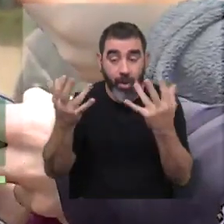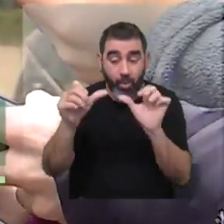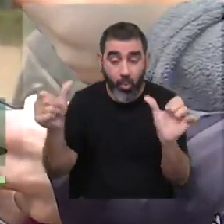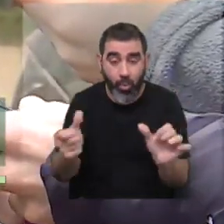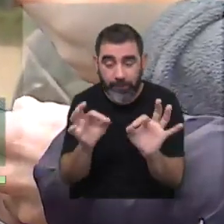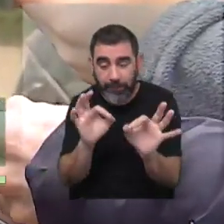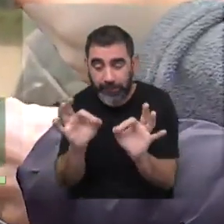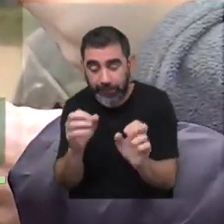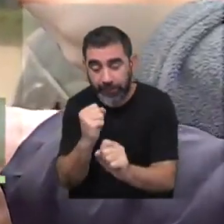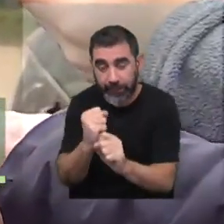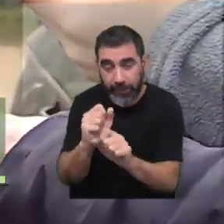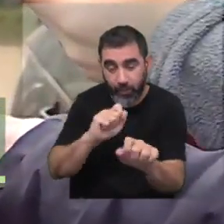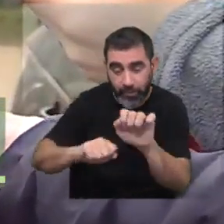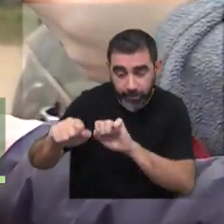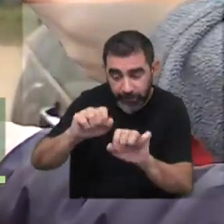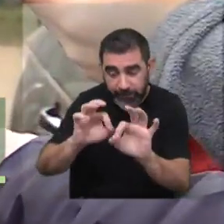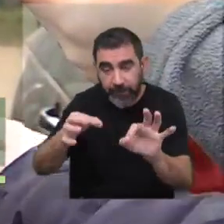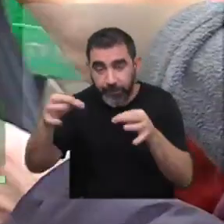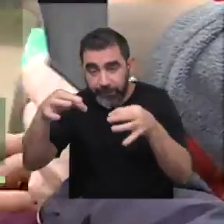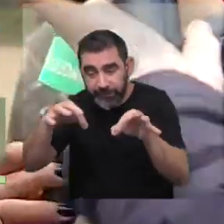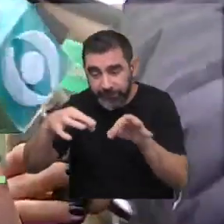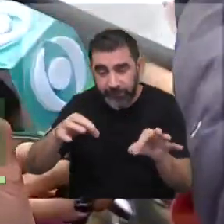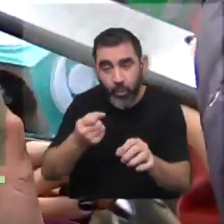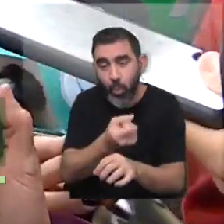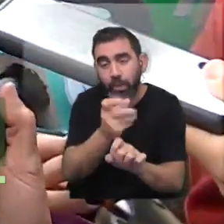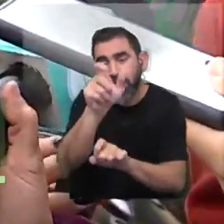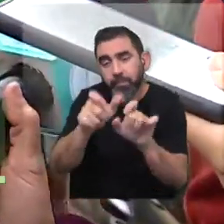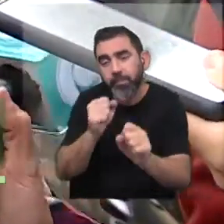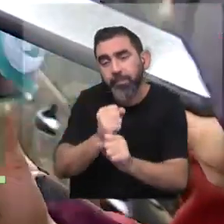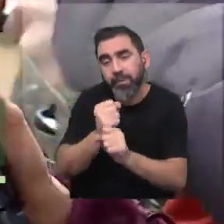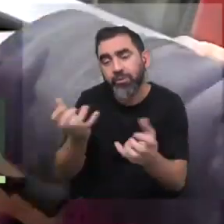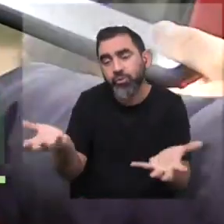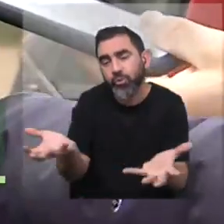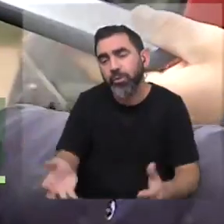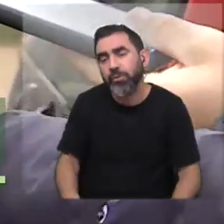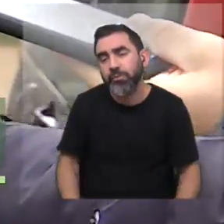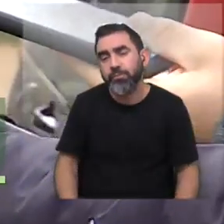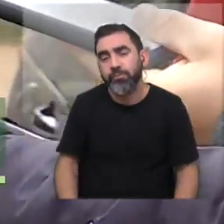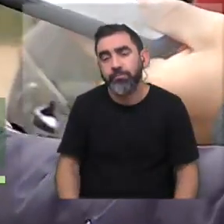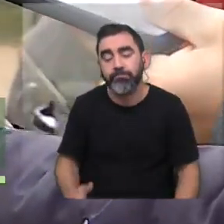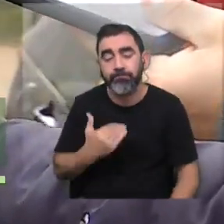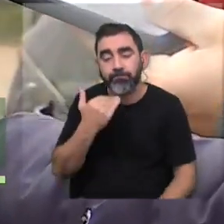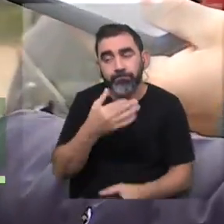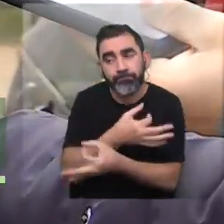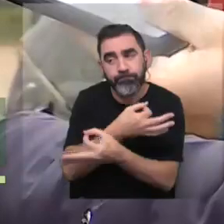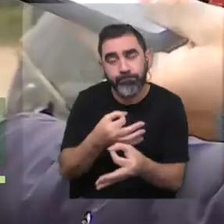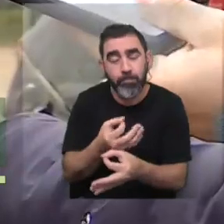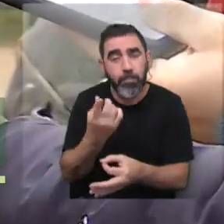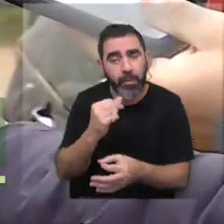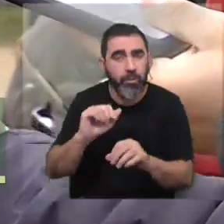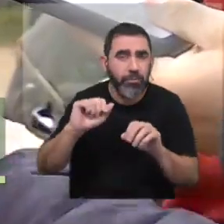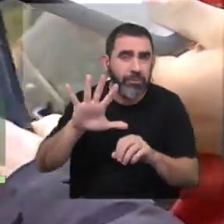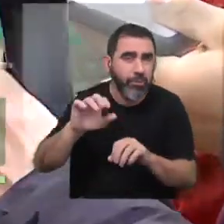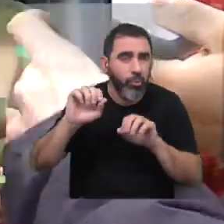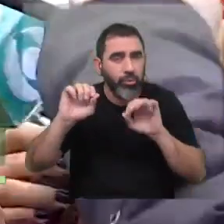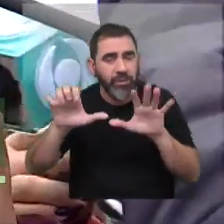un trabajo muy delicado digo por lo tanto es un trabajo a pincel Cuántas personas vienen trabajando Al momento no le sé decir exactamente pero por lo menos son cinco o